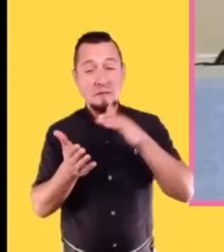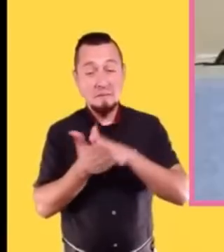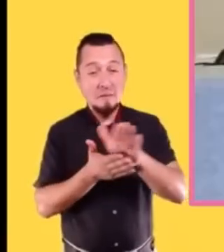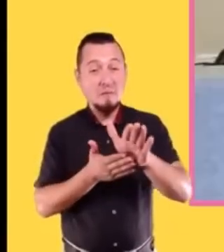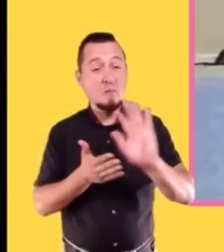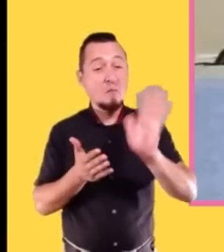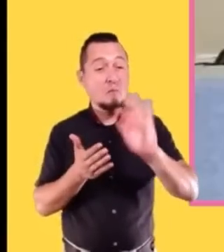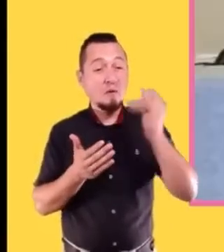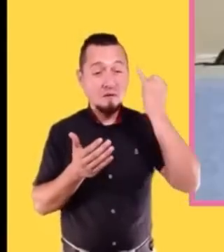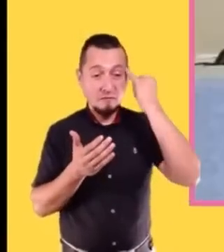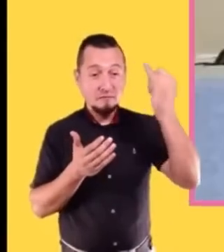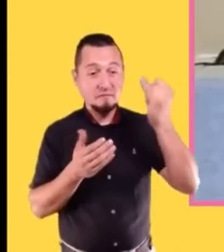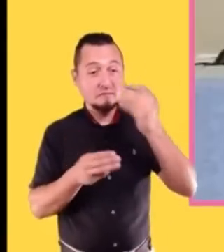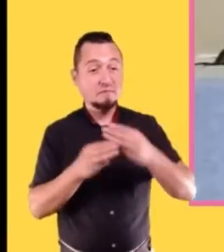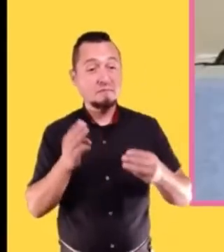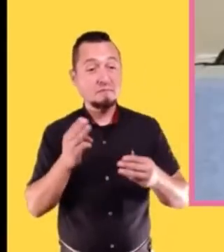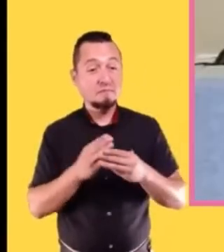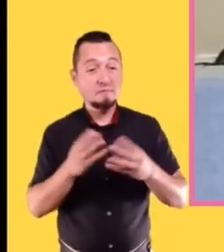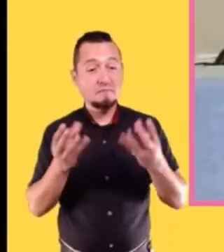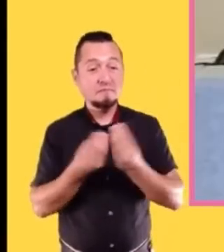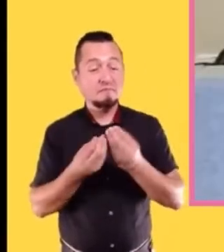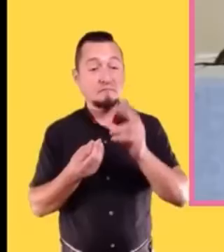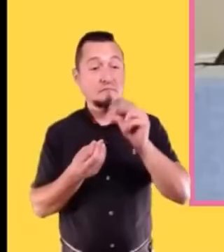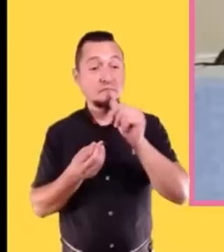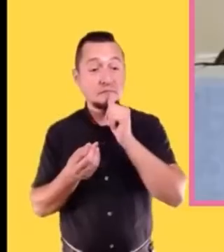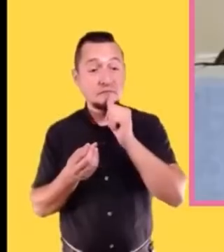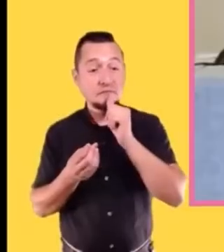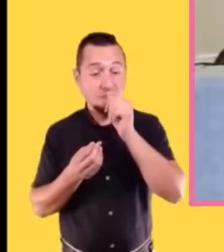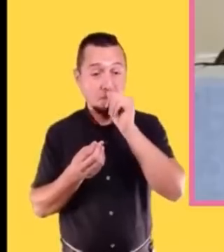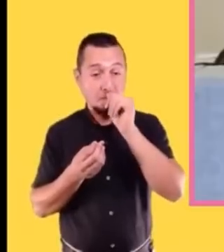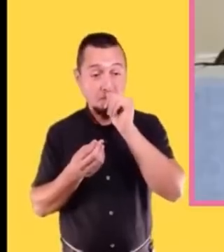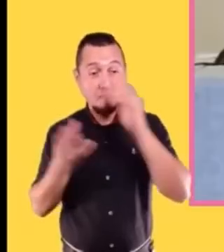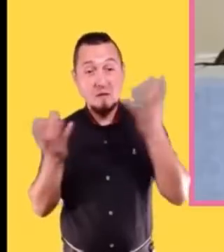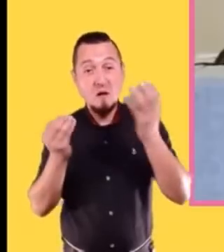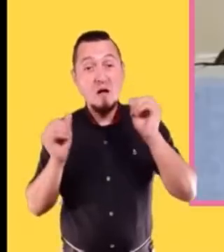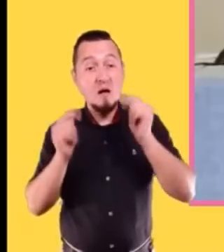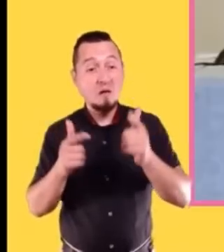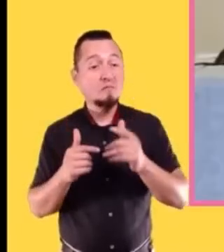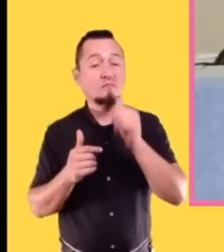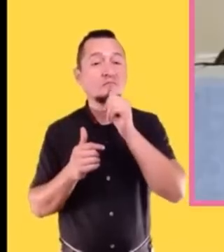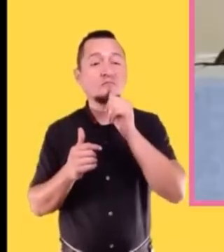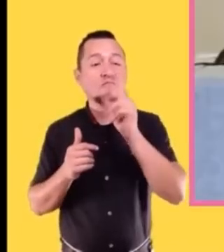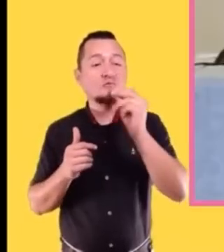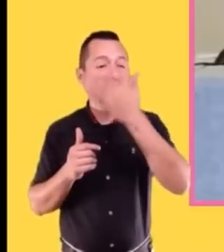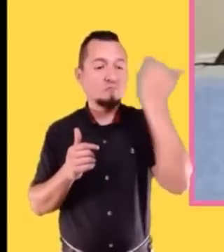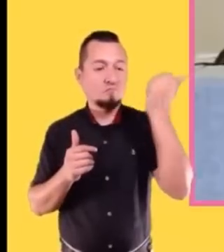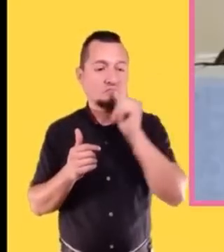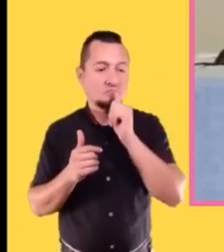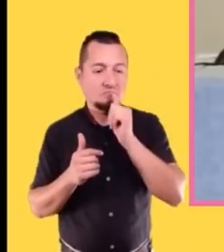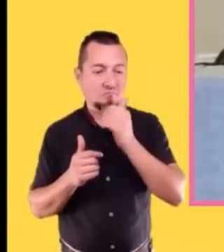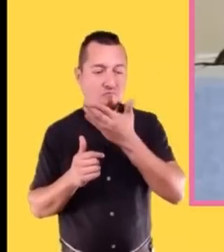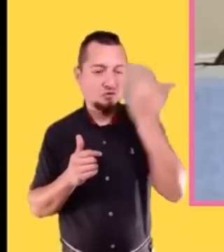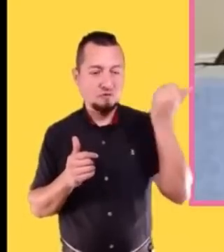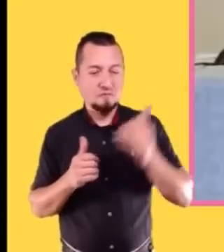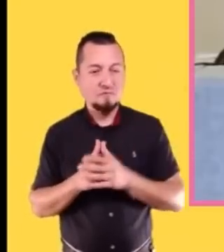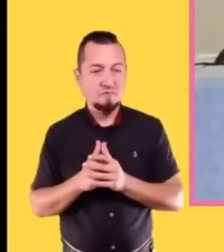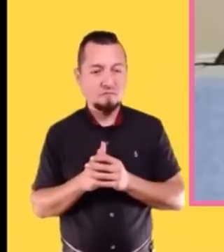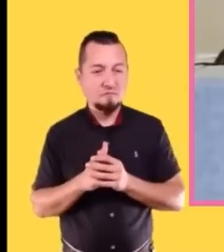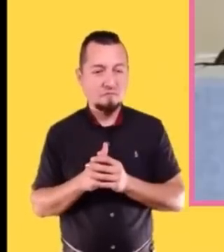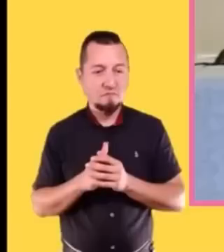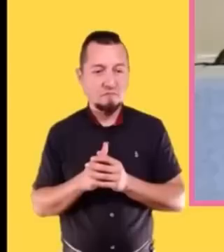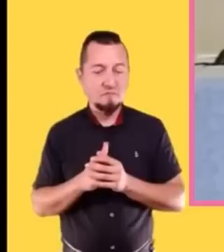de material en caso para reforzar la educación en Jalisco? No todavía. O sea, lo que tenemos son definidos